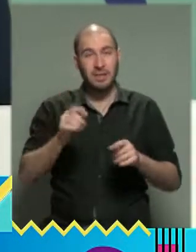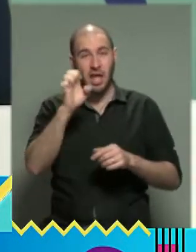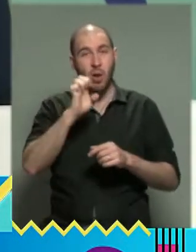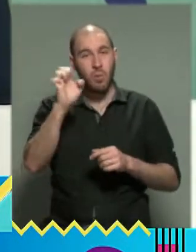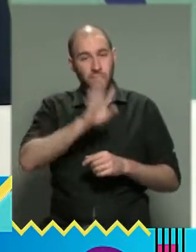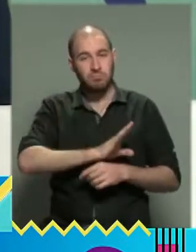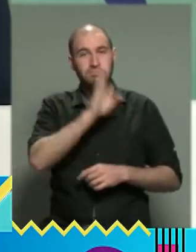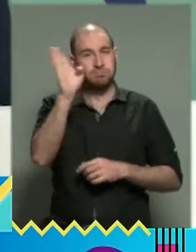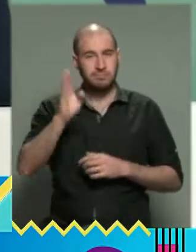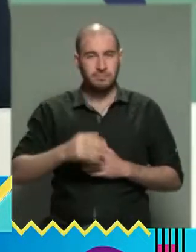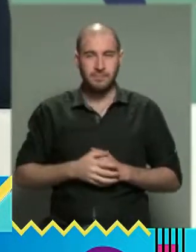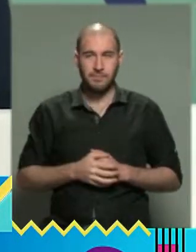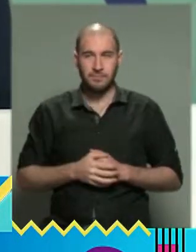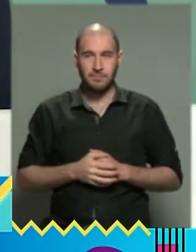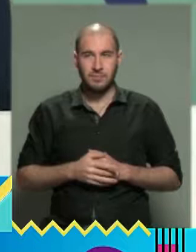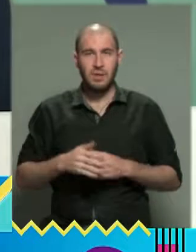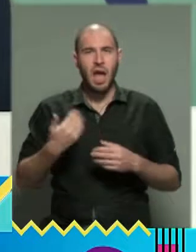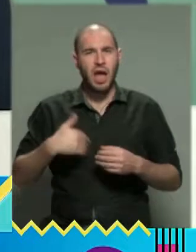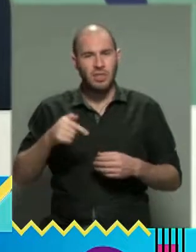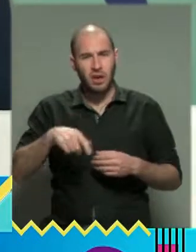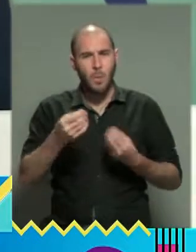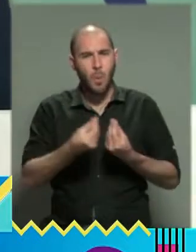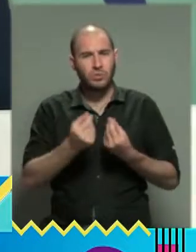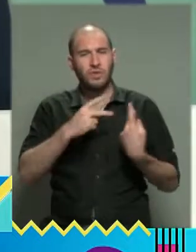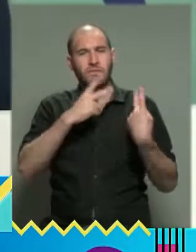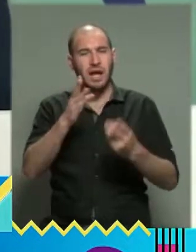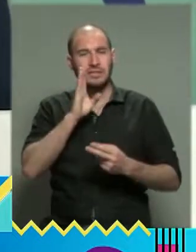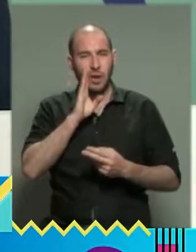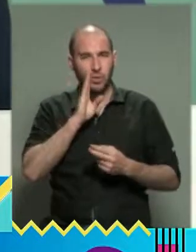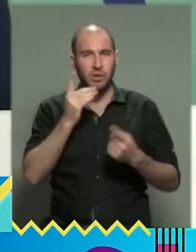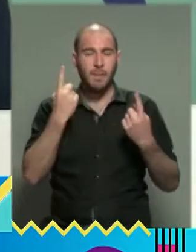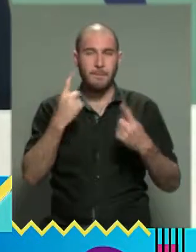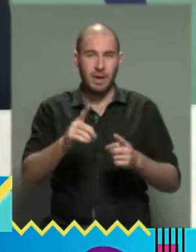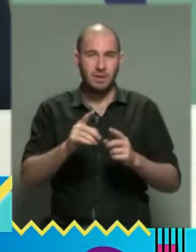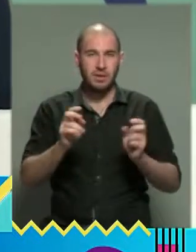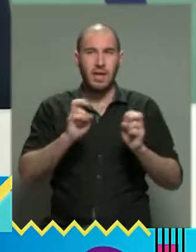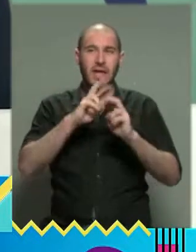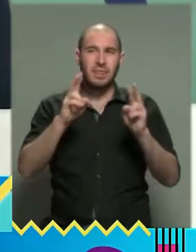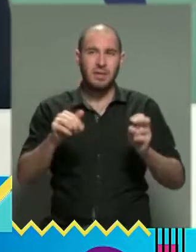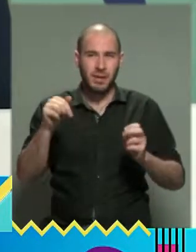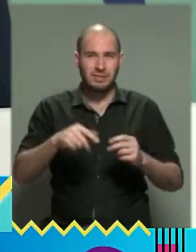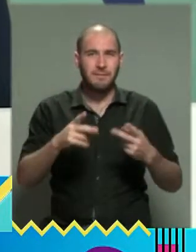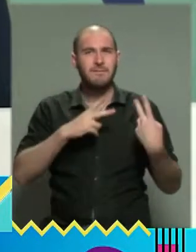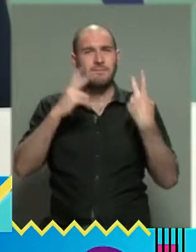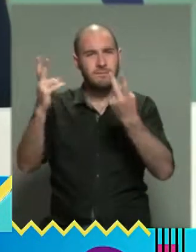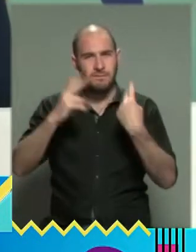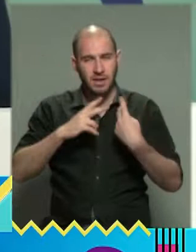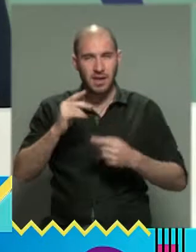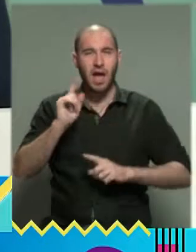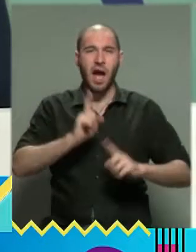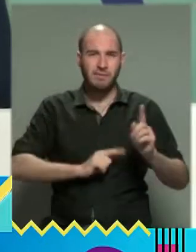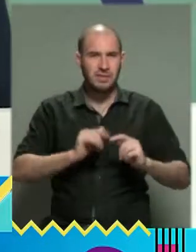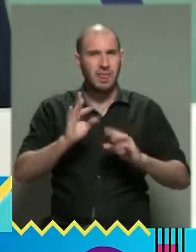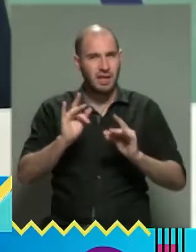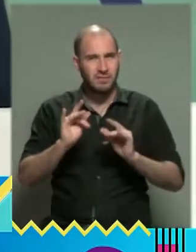Europa, y muchos argentinos también emigraron a Estados Unidos, pero ese tema de la inmigración a veces